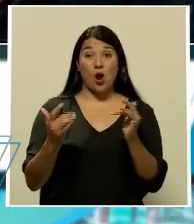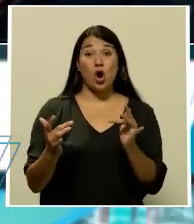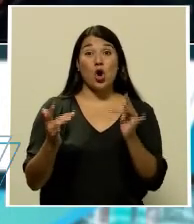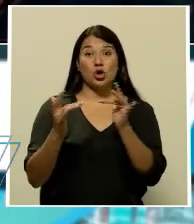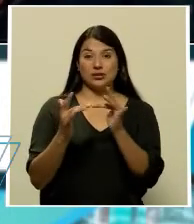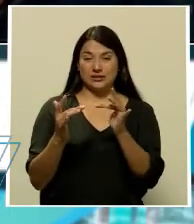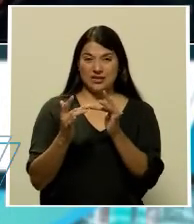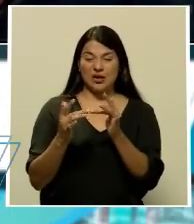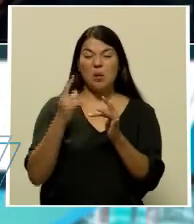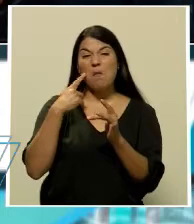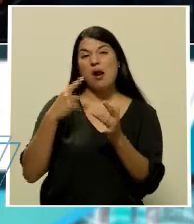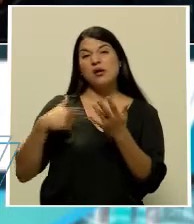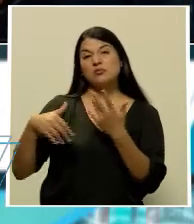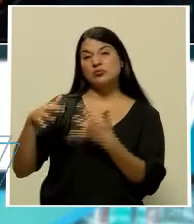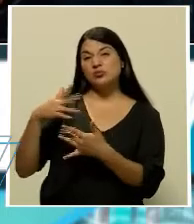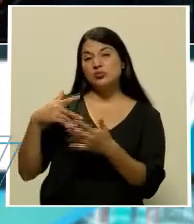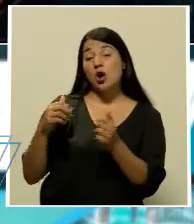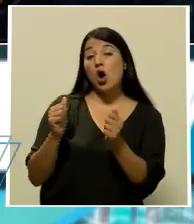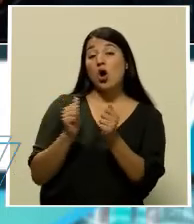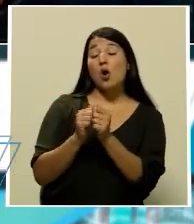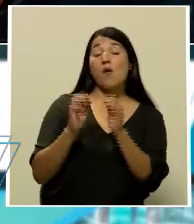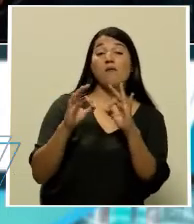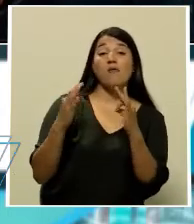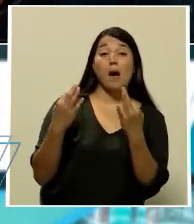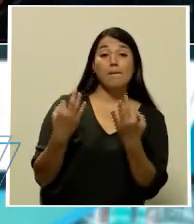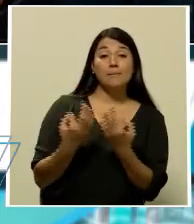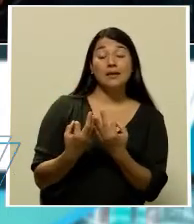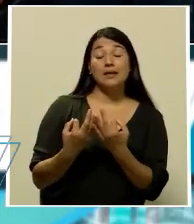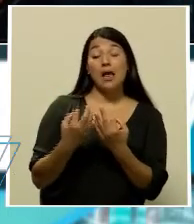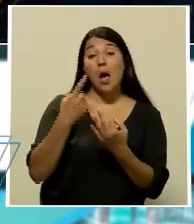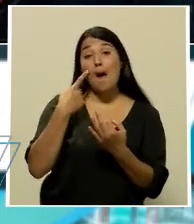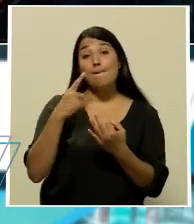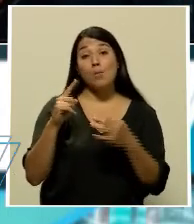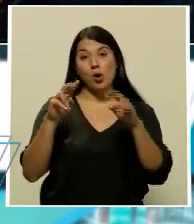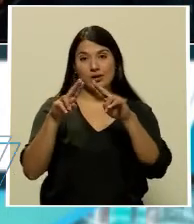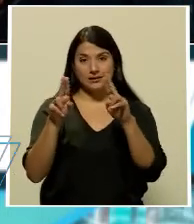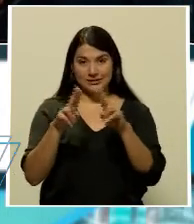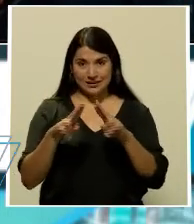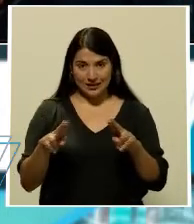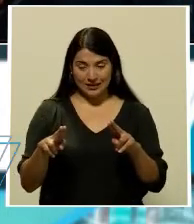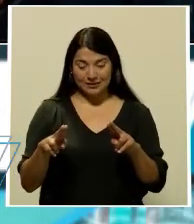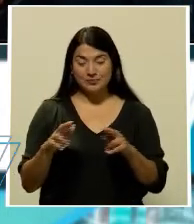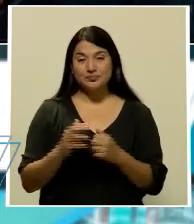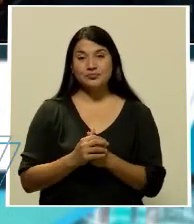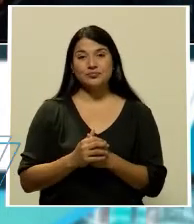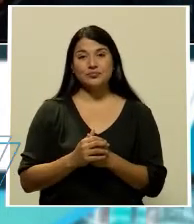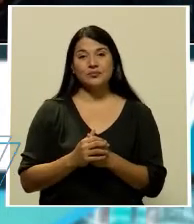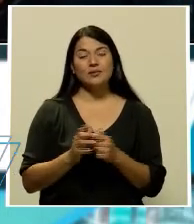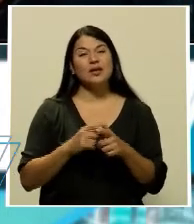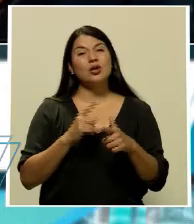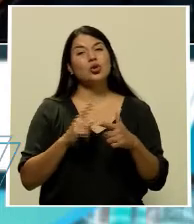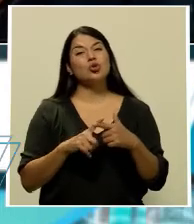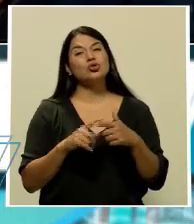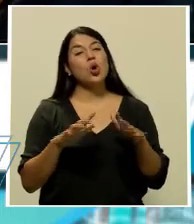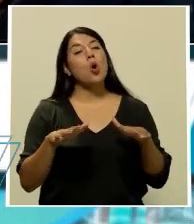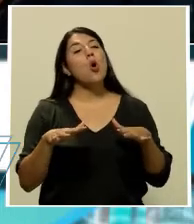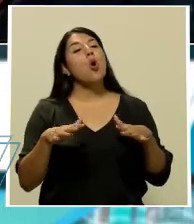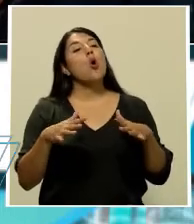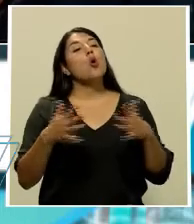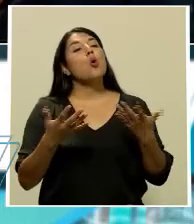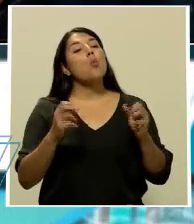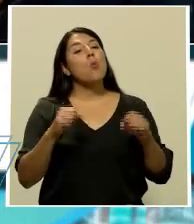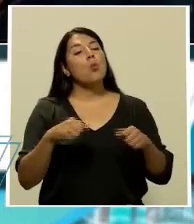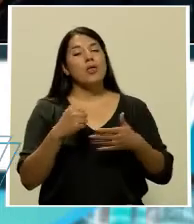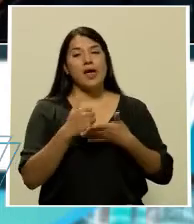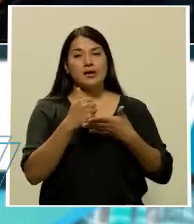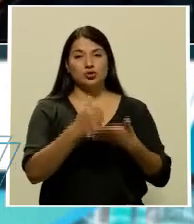conectándose socialmente con sus familiares a través de Internet. ¿Cuál es el aporte que puede hacer el